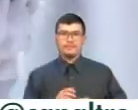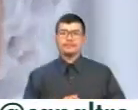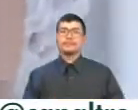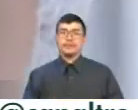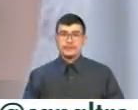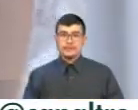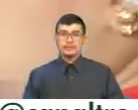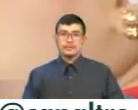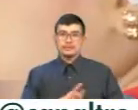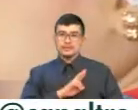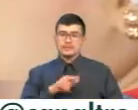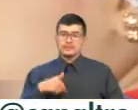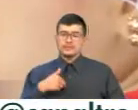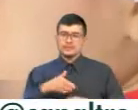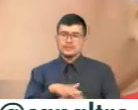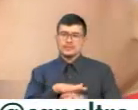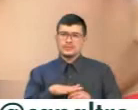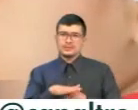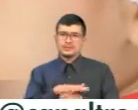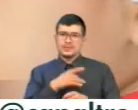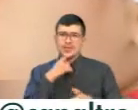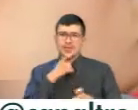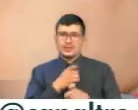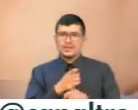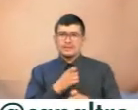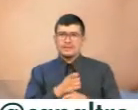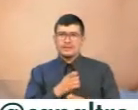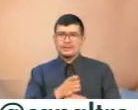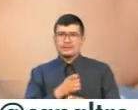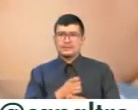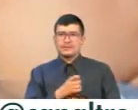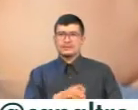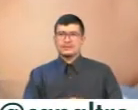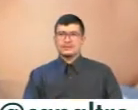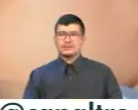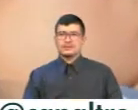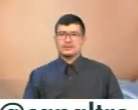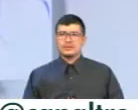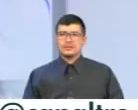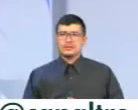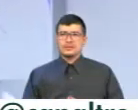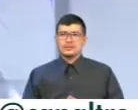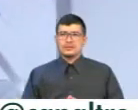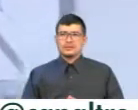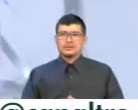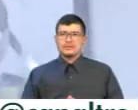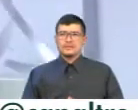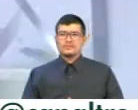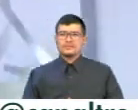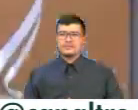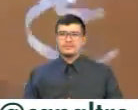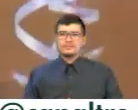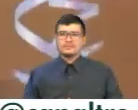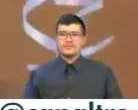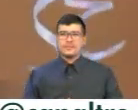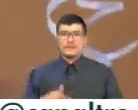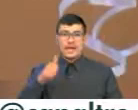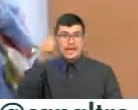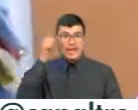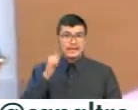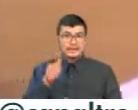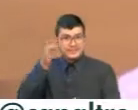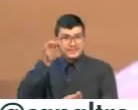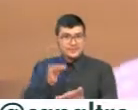es difícil porque ellos sí van a tener que perder su ser querido. Samantha cumplió ayer 11